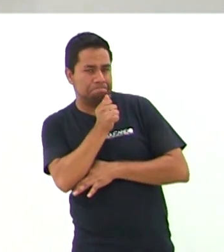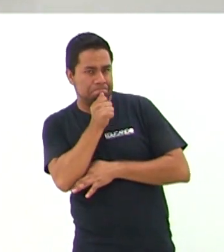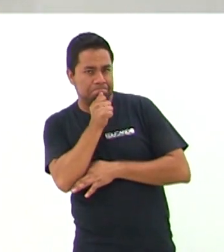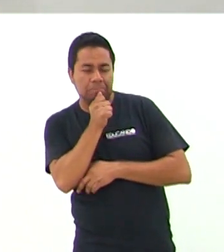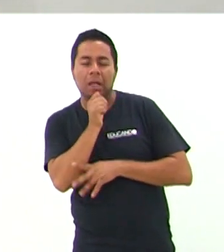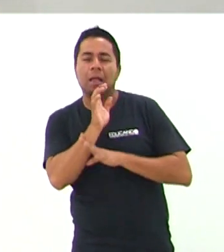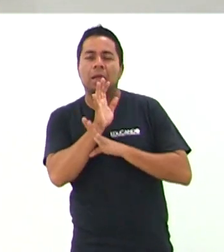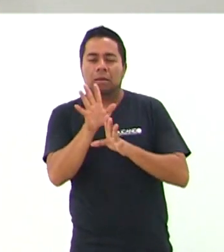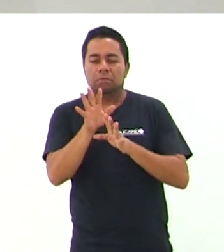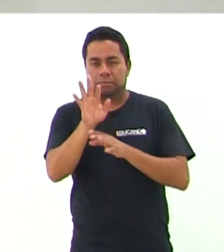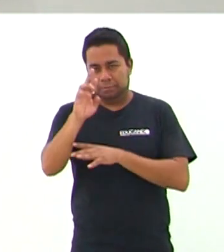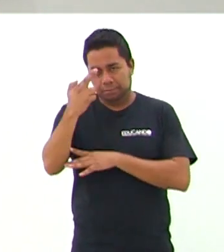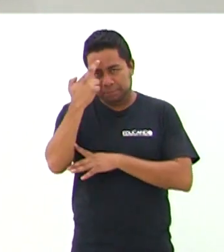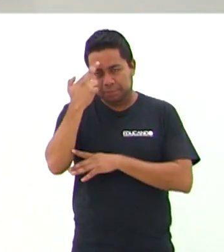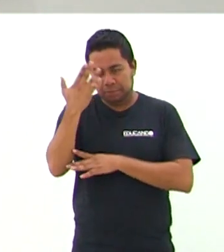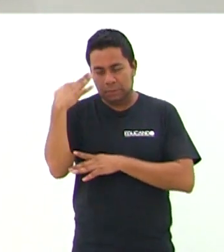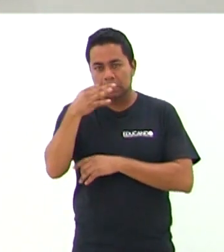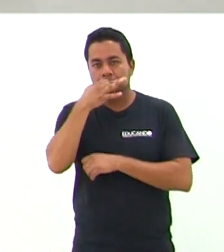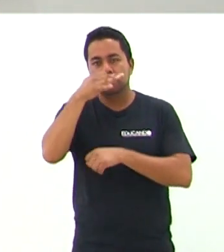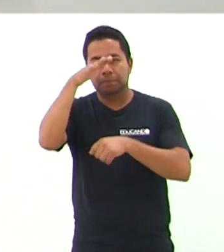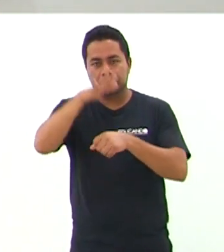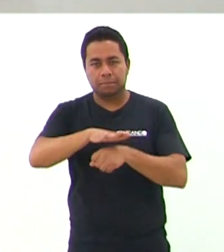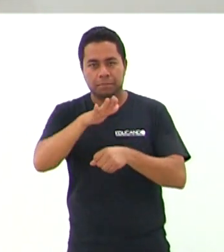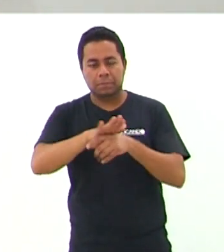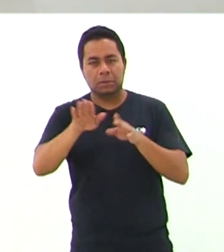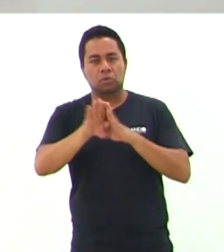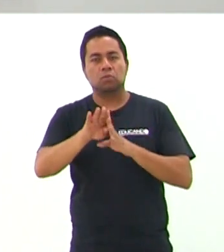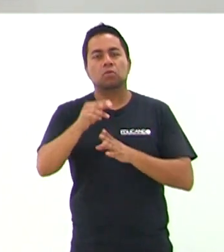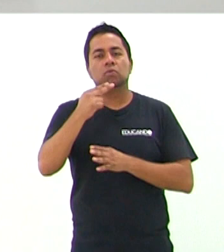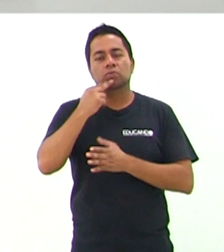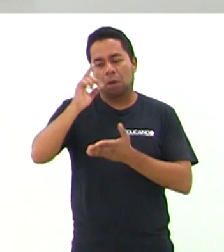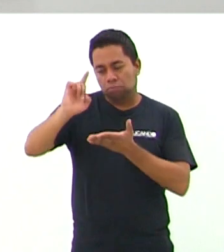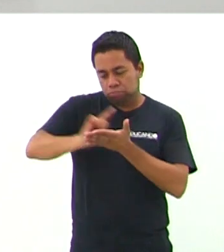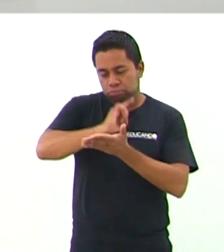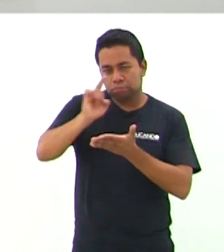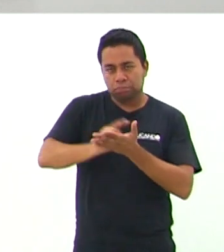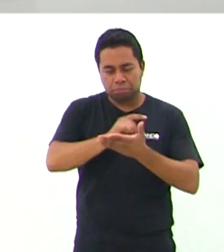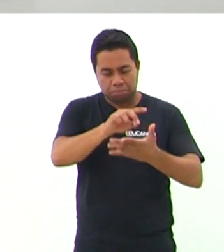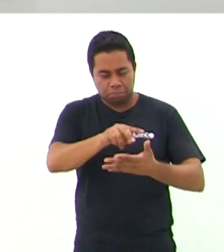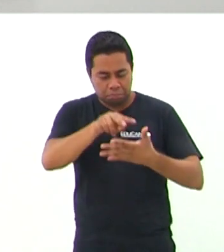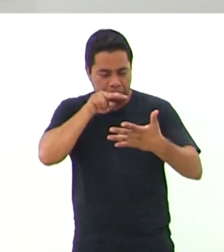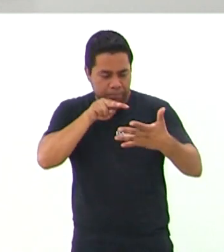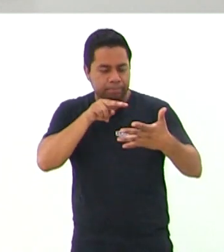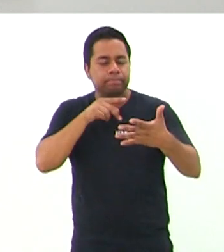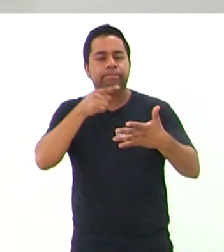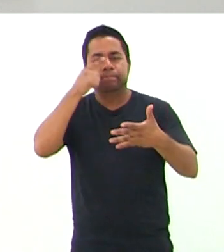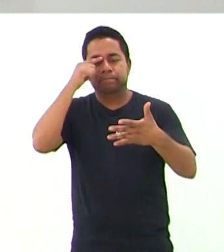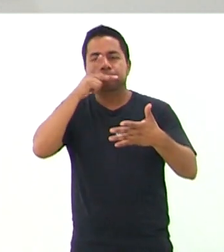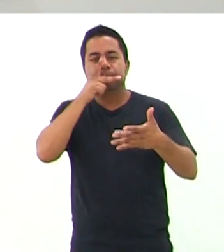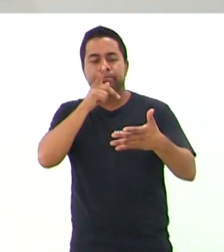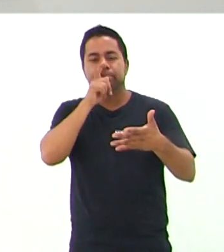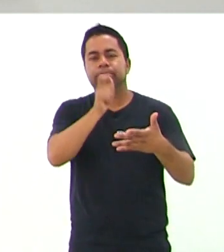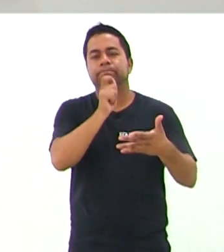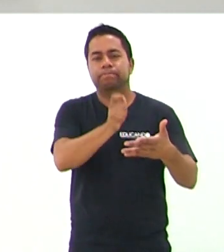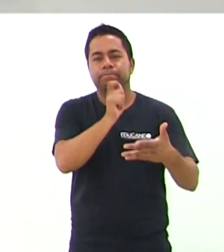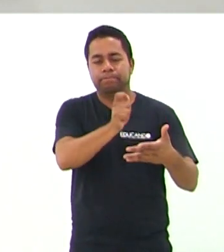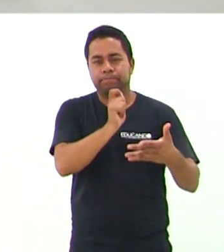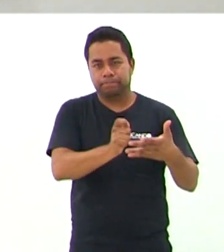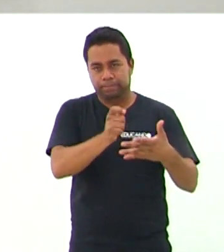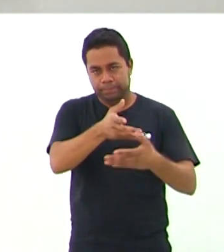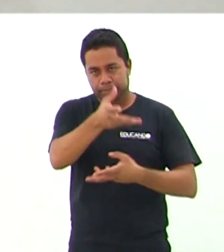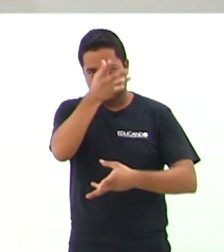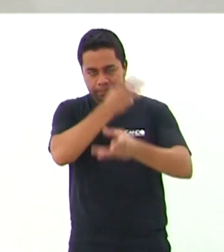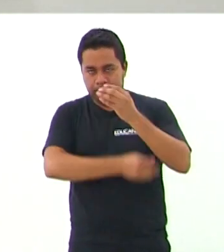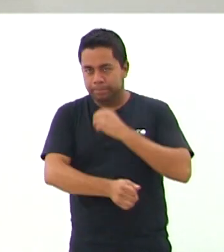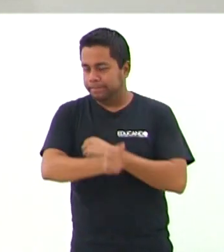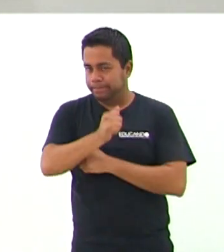la utilización del diccionario que nos va a permitir hacer referencia y también tener el significado de algunas palabras que